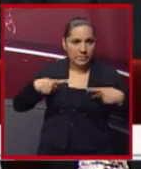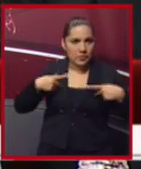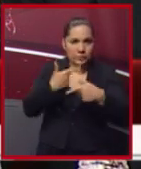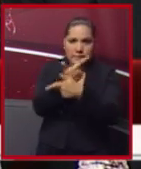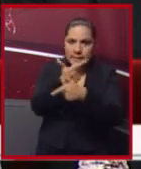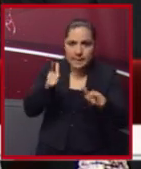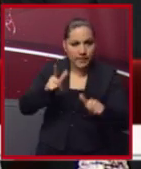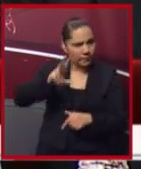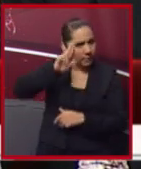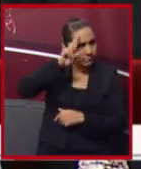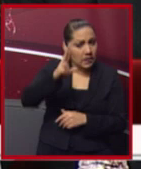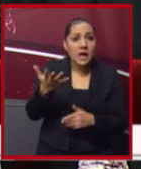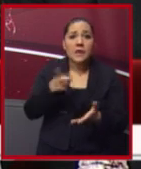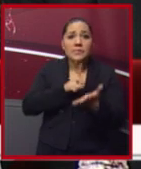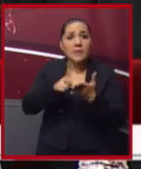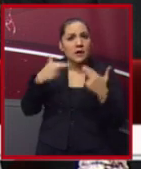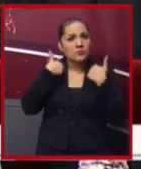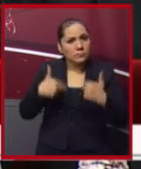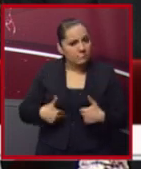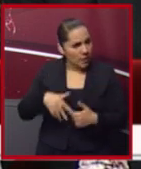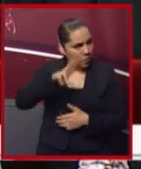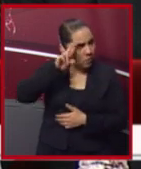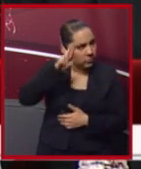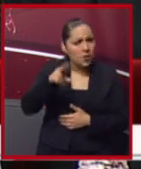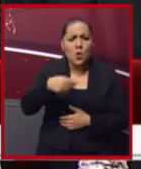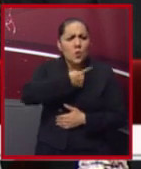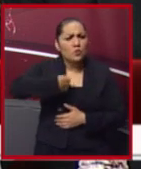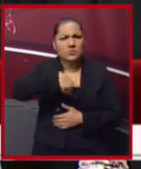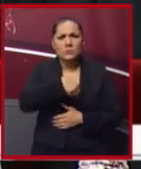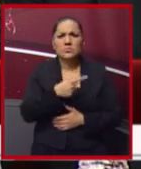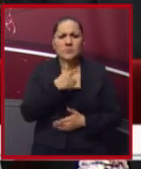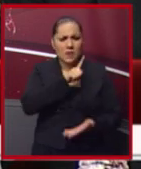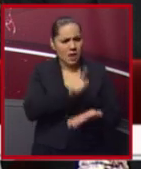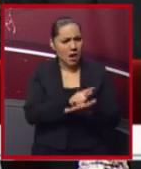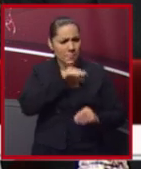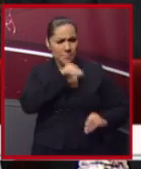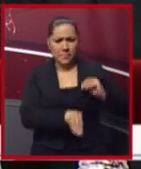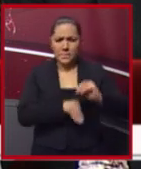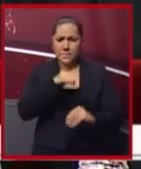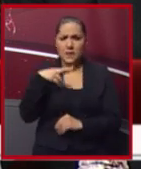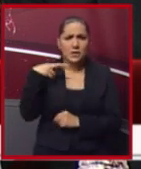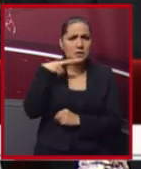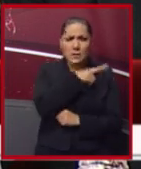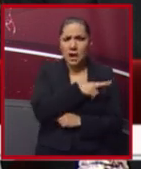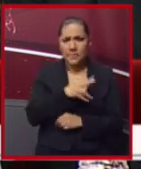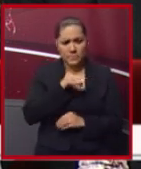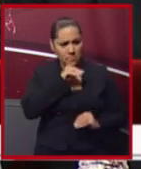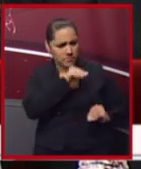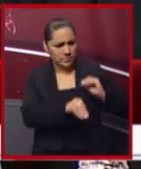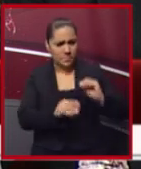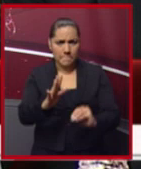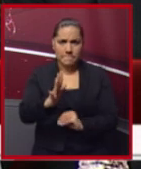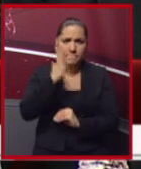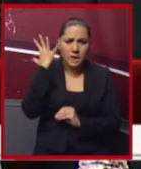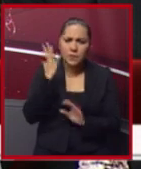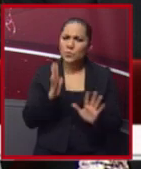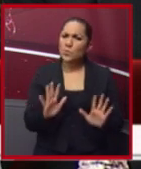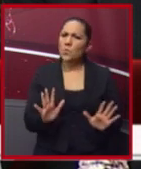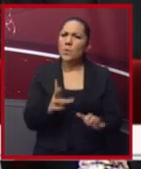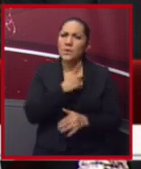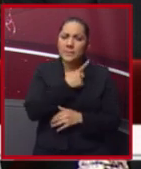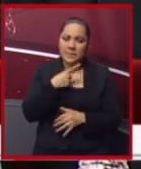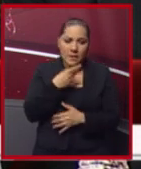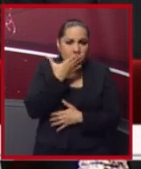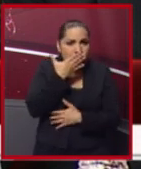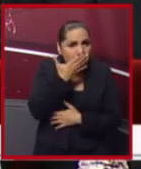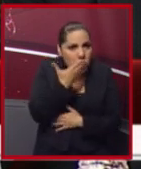se legisle al vapor, en verdad queremos nutrirnos de todo lo que hoy los ponentes vienen a ponernos en la mesa